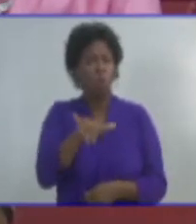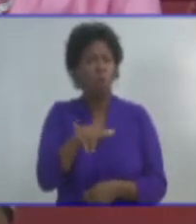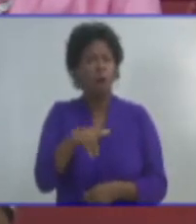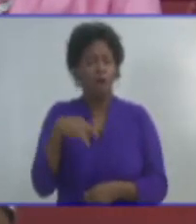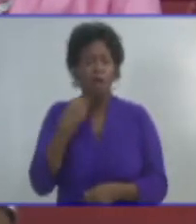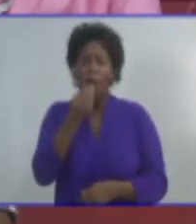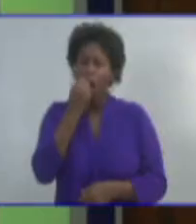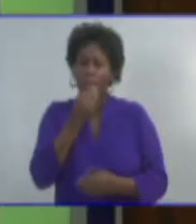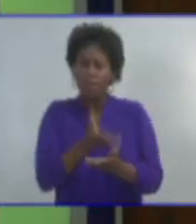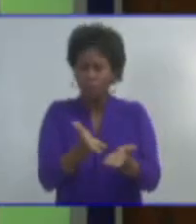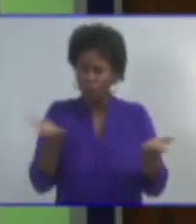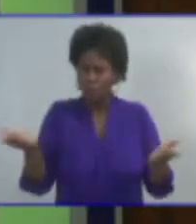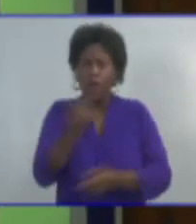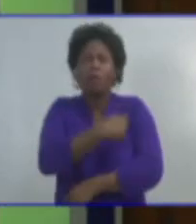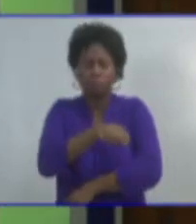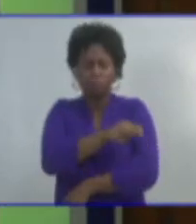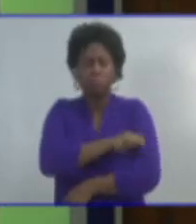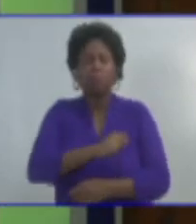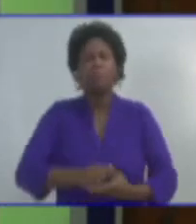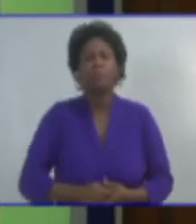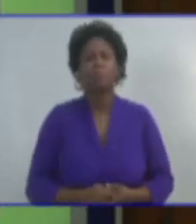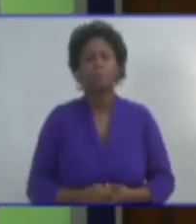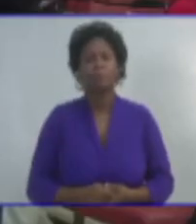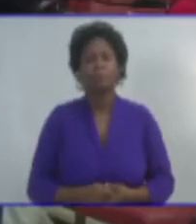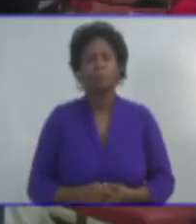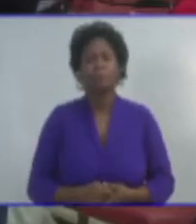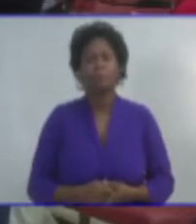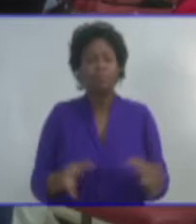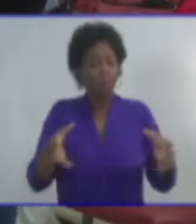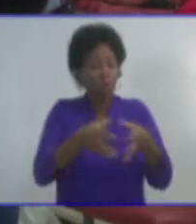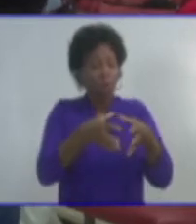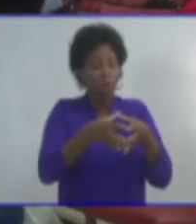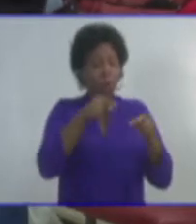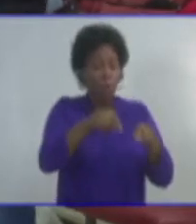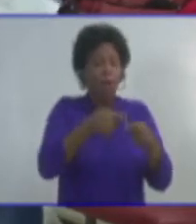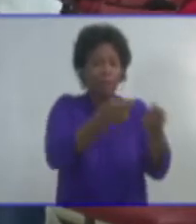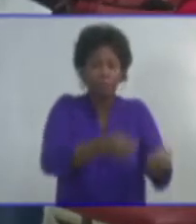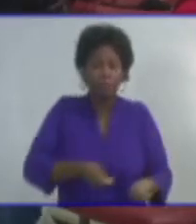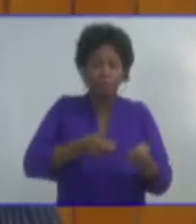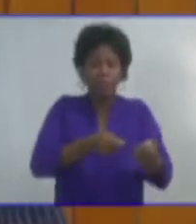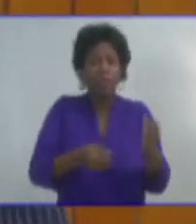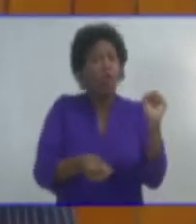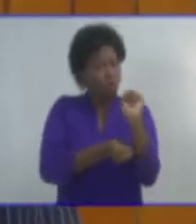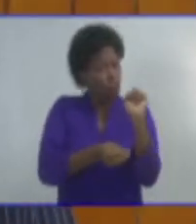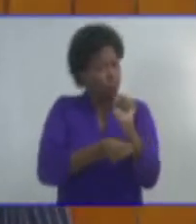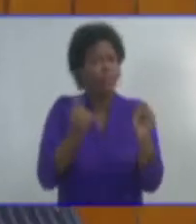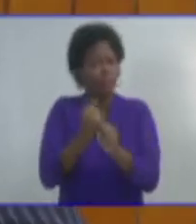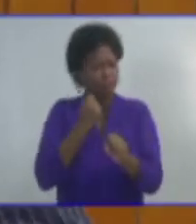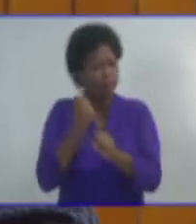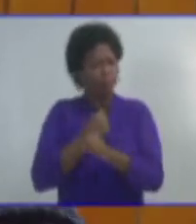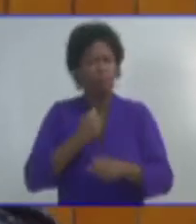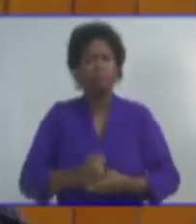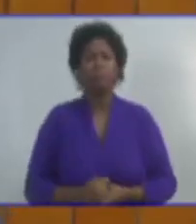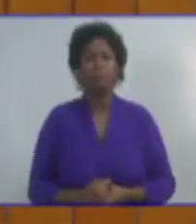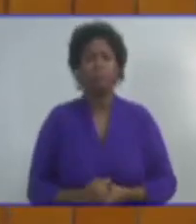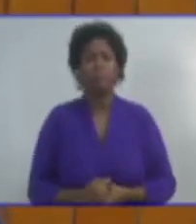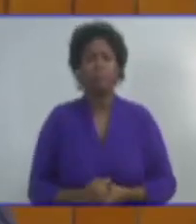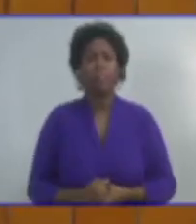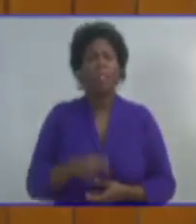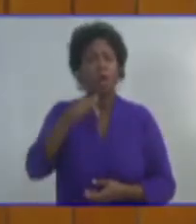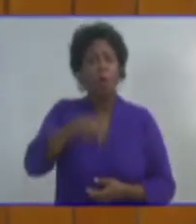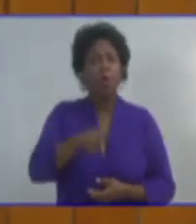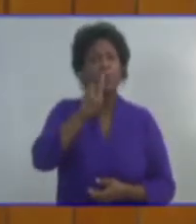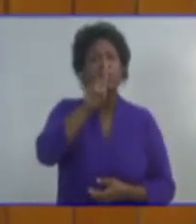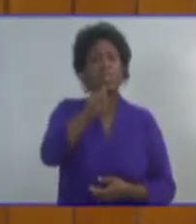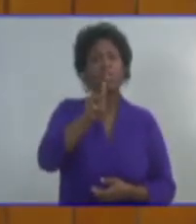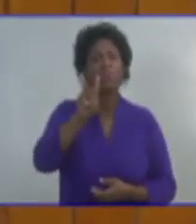alimentación de la ciudad de Guanabara. La Delegación Municipal de la Agricultura afianza su gestión. En el Arío Verde hay 122